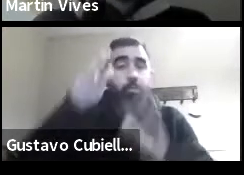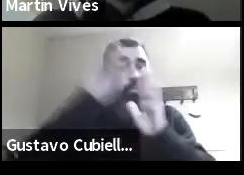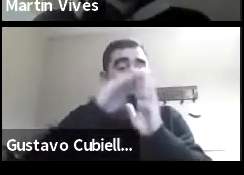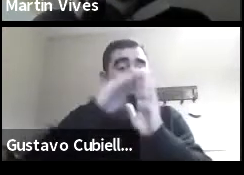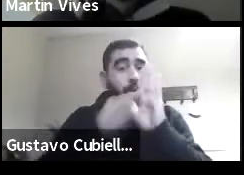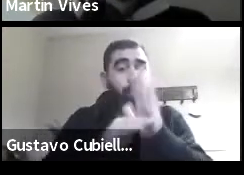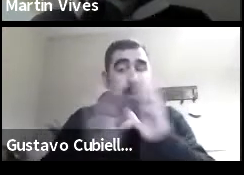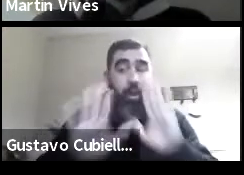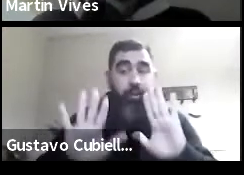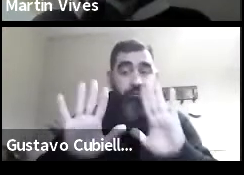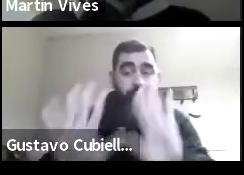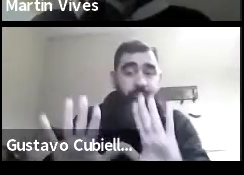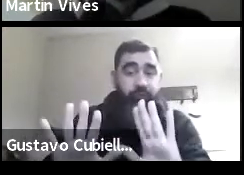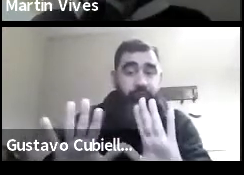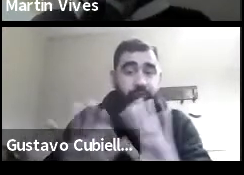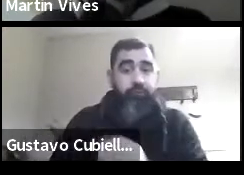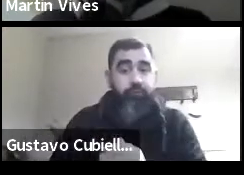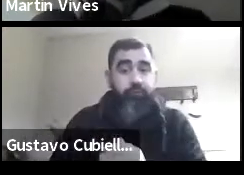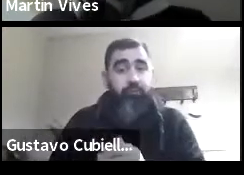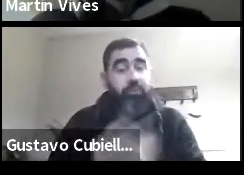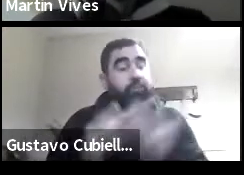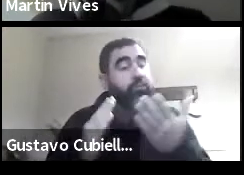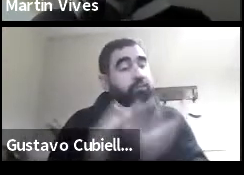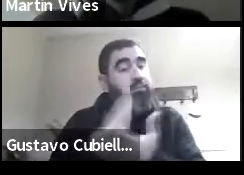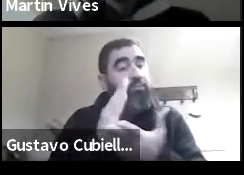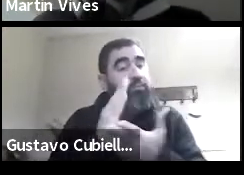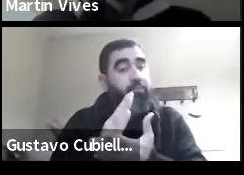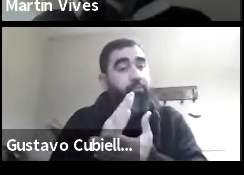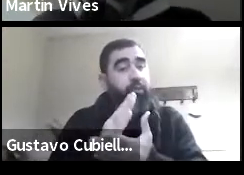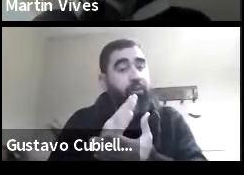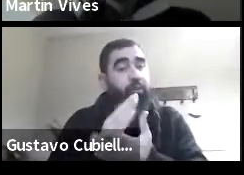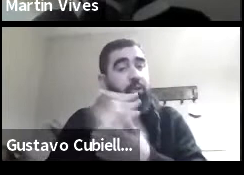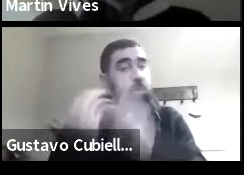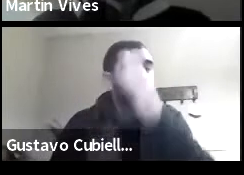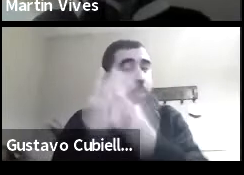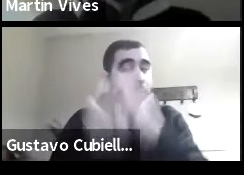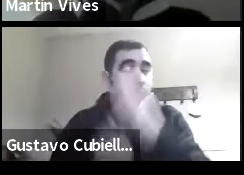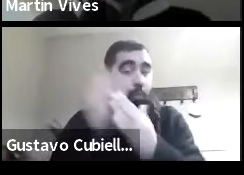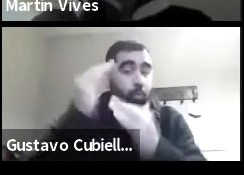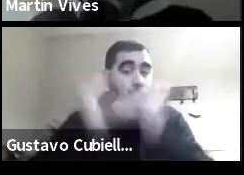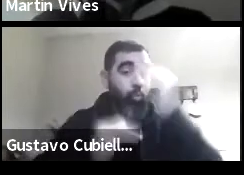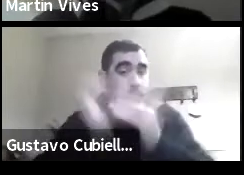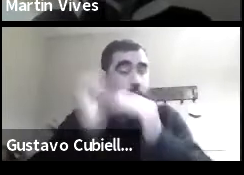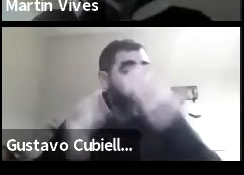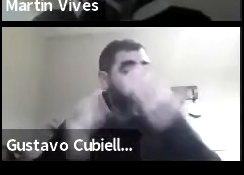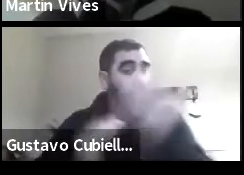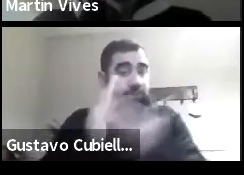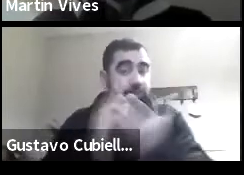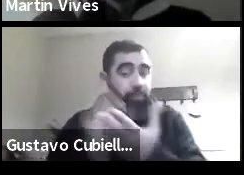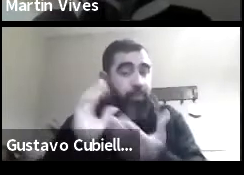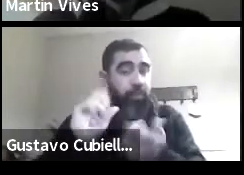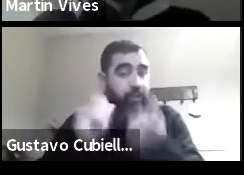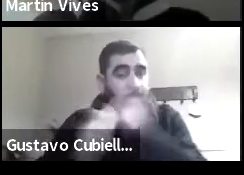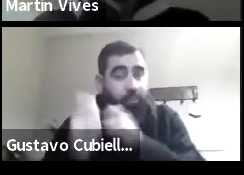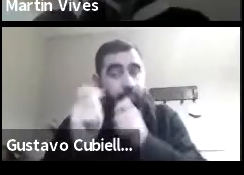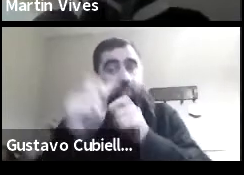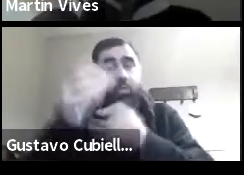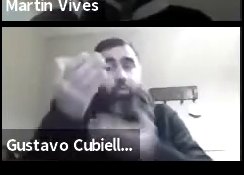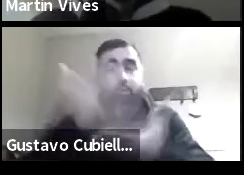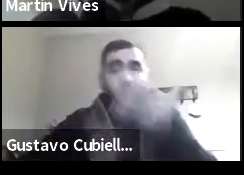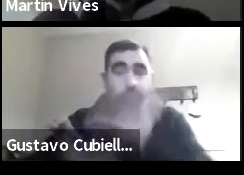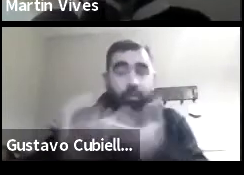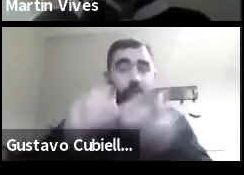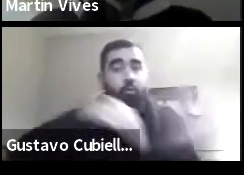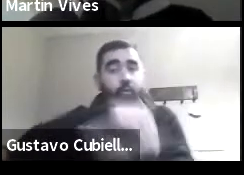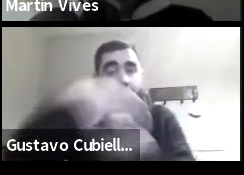tipo esté siempre en construcción, ¿no? En permanente dialéctica con las familias y con la persona en situación